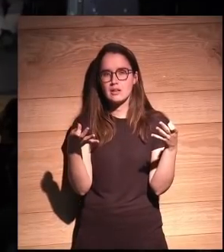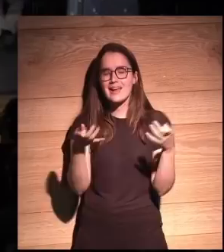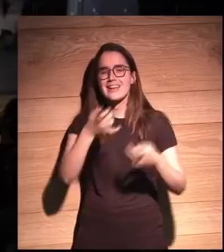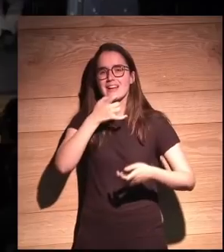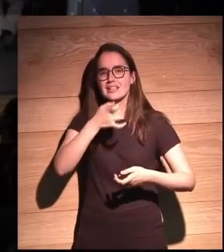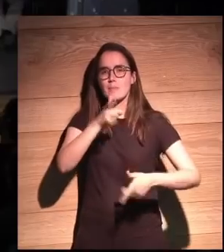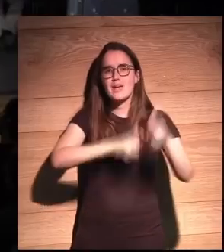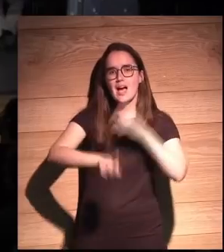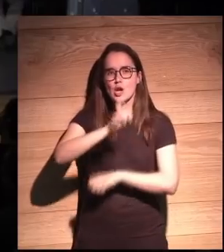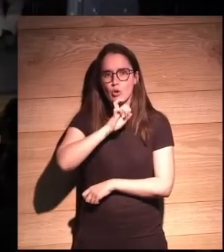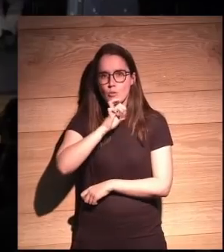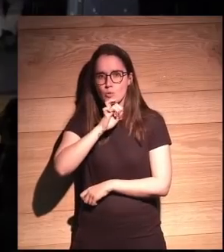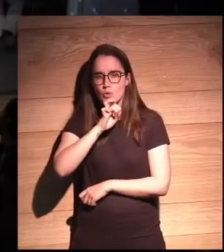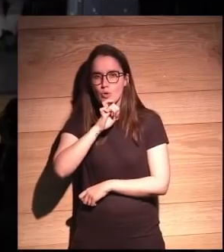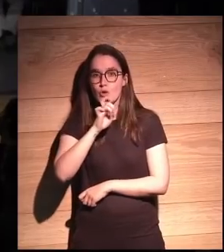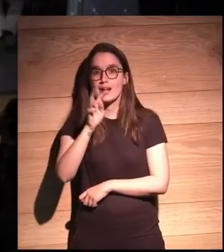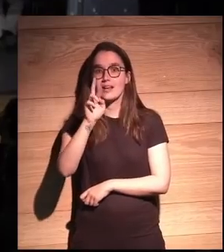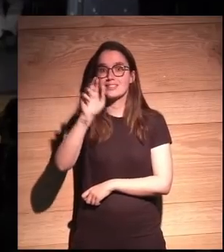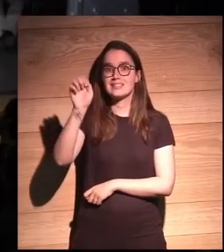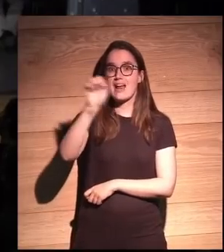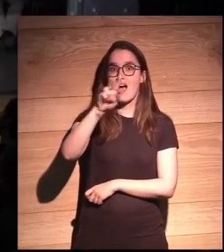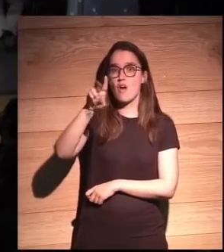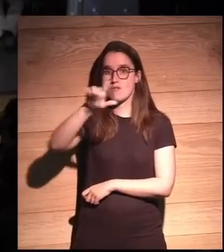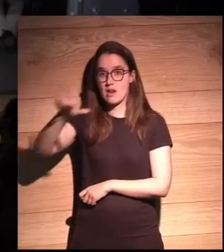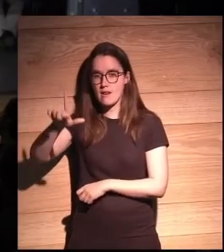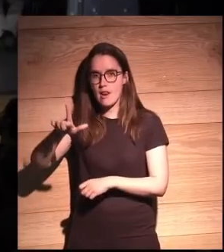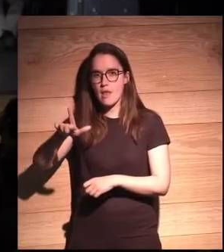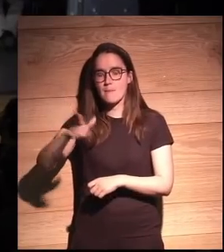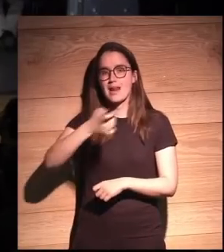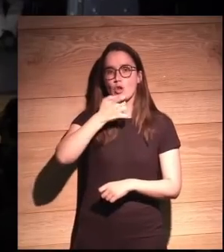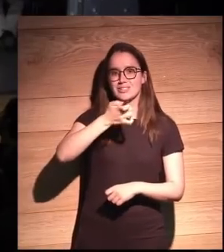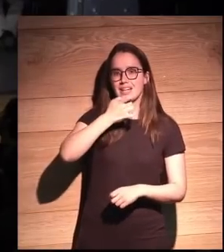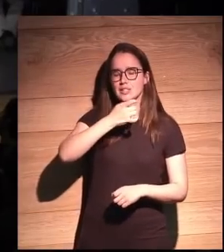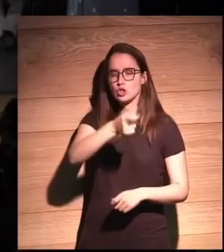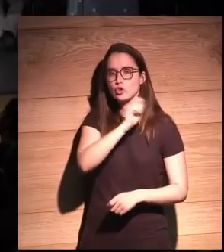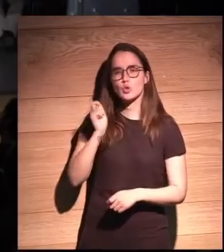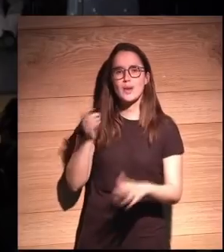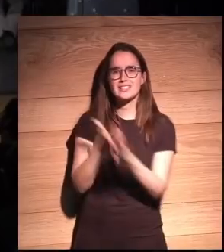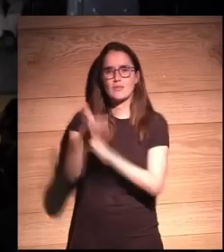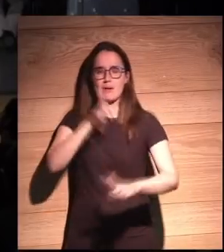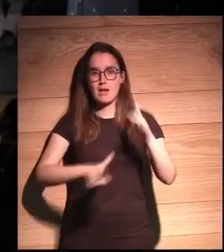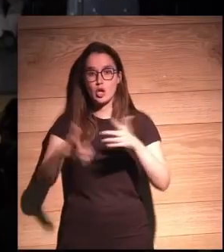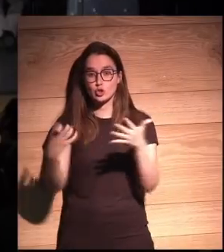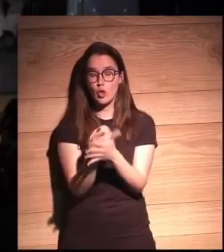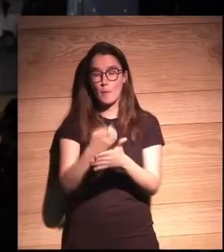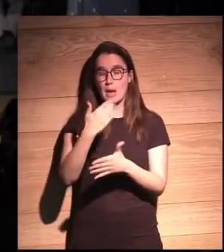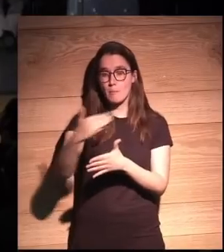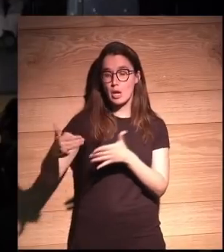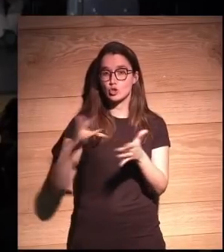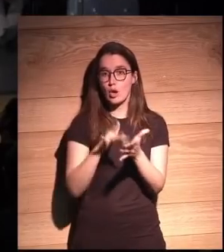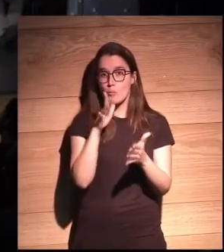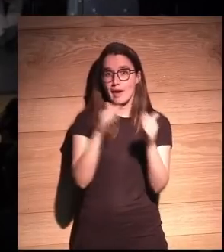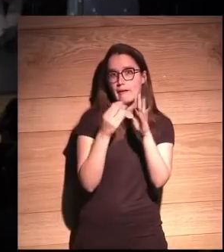dice en inglés viajar? Travel. Para los ingleses la tortura, en cambio, es viajar. Como dice un amigo mío, todo lo malo que me pasa es por salir de